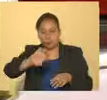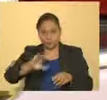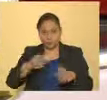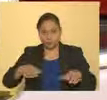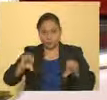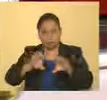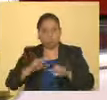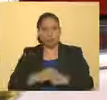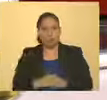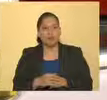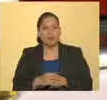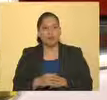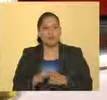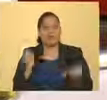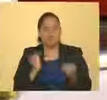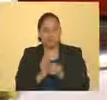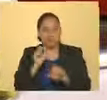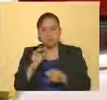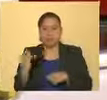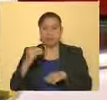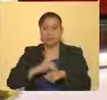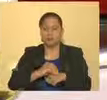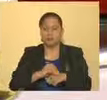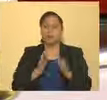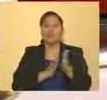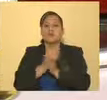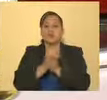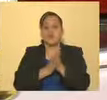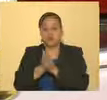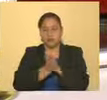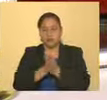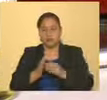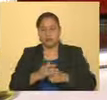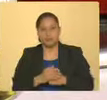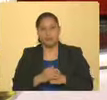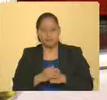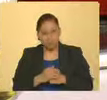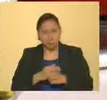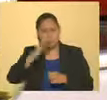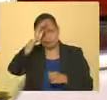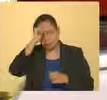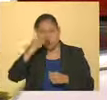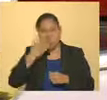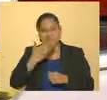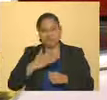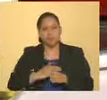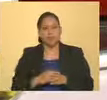Eso. Y le vamos a agregar también... chocolate. Ok.